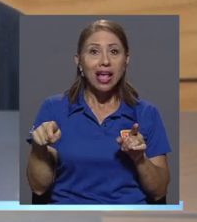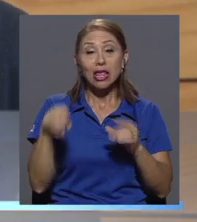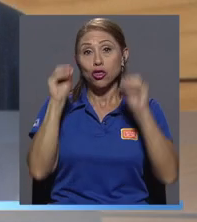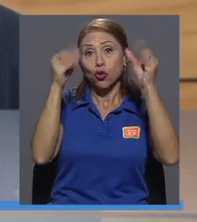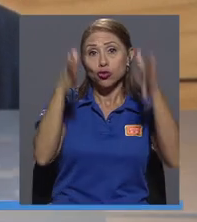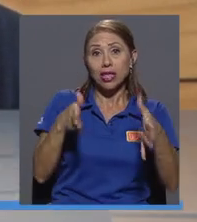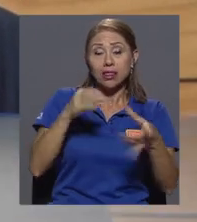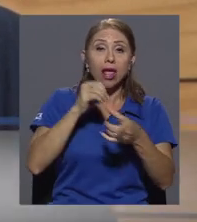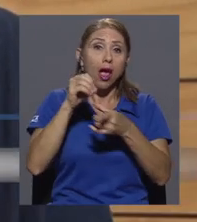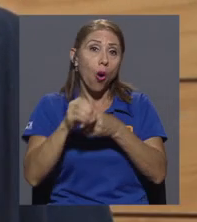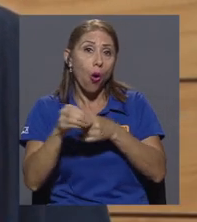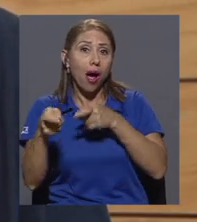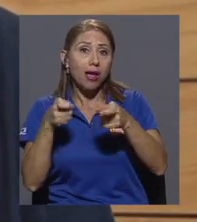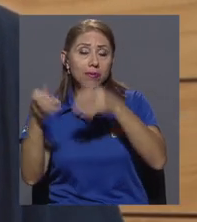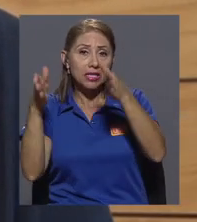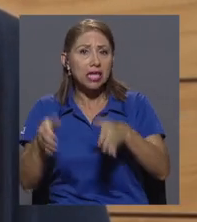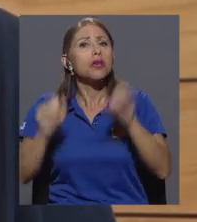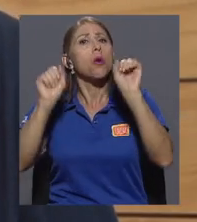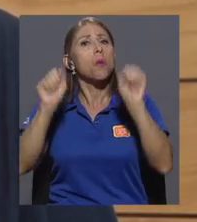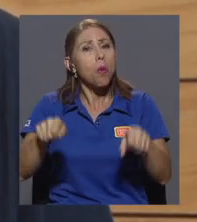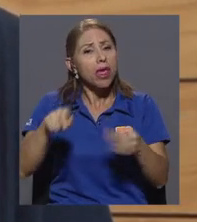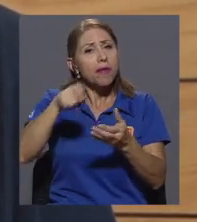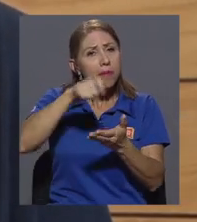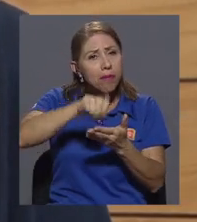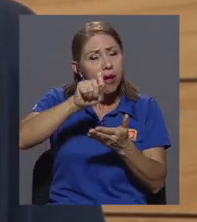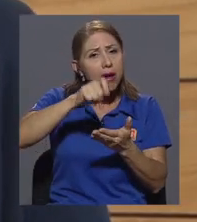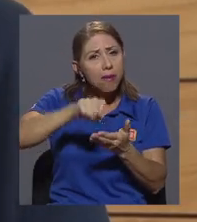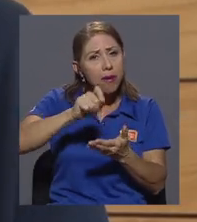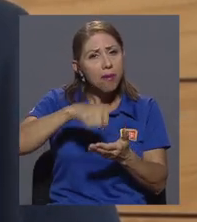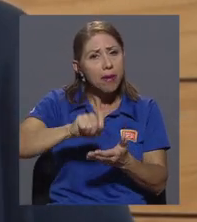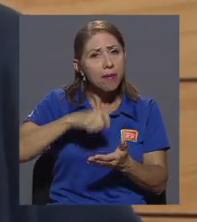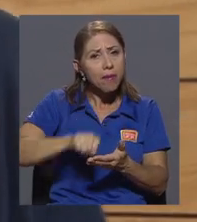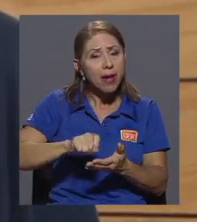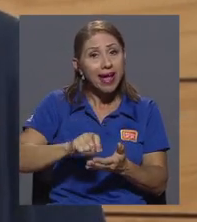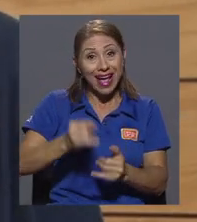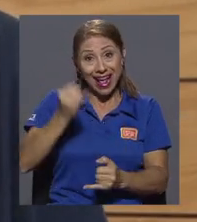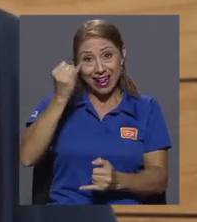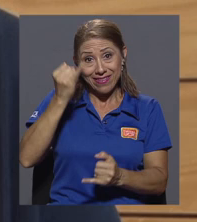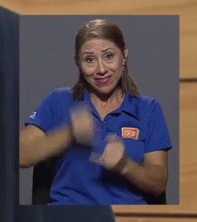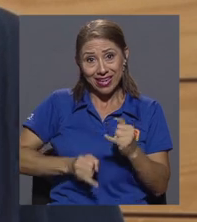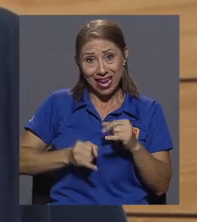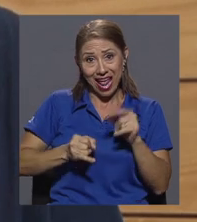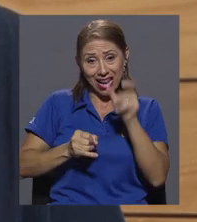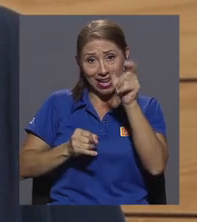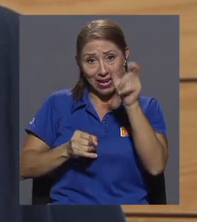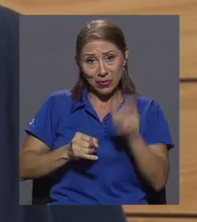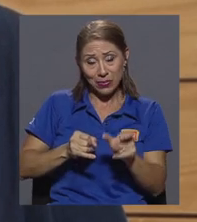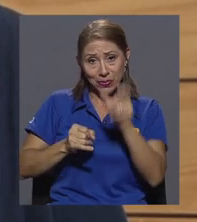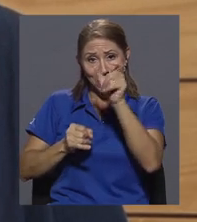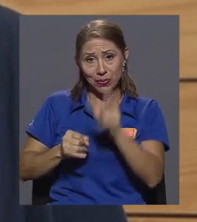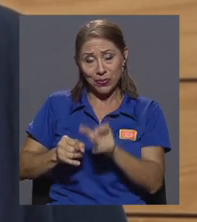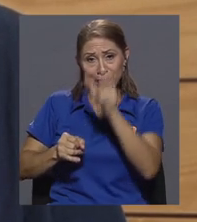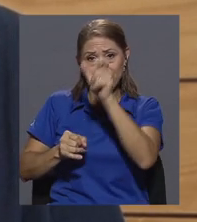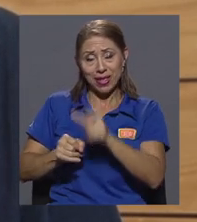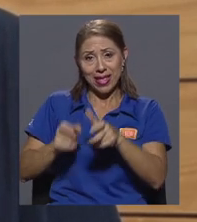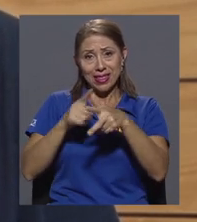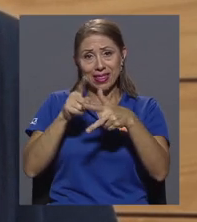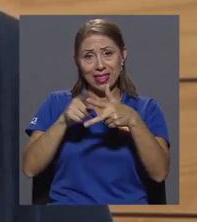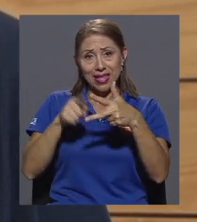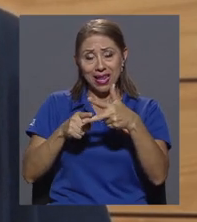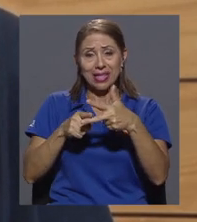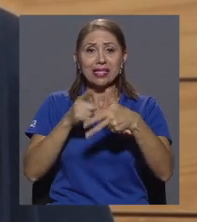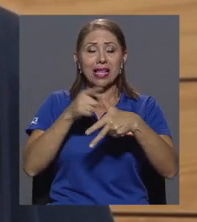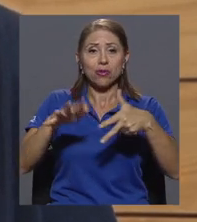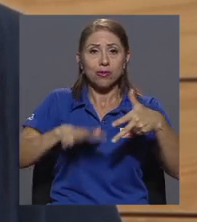llenar y al final de cada escala, que son en las tres dimensiones de la accesibilidad,